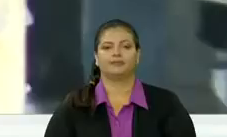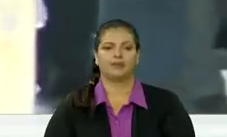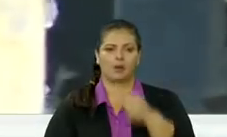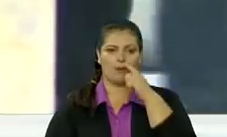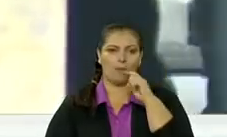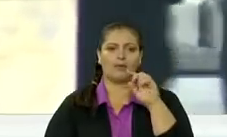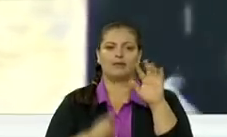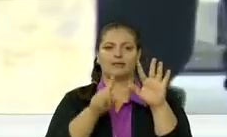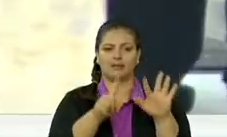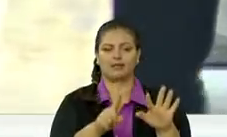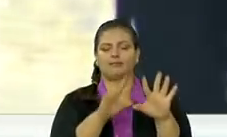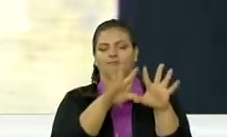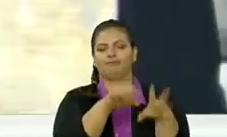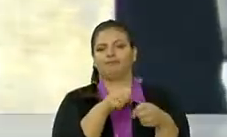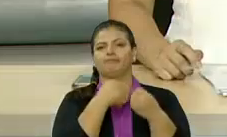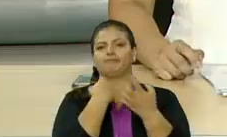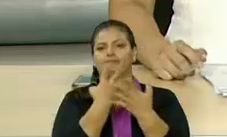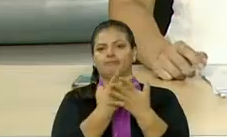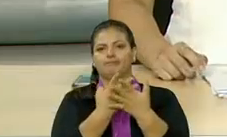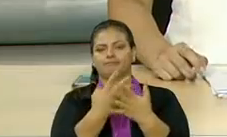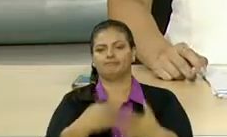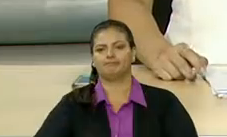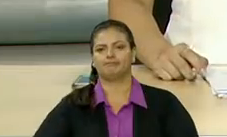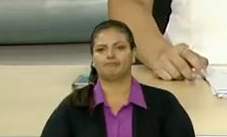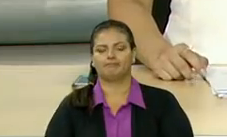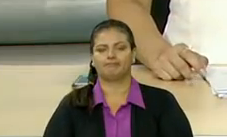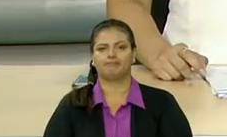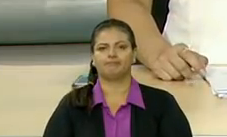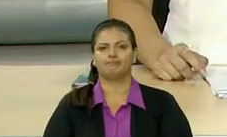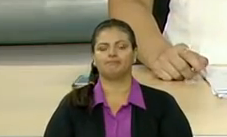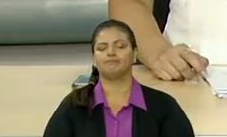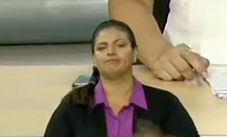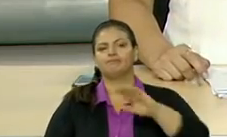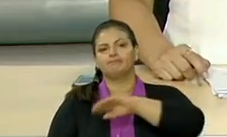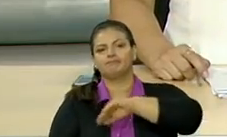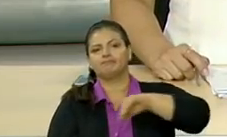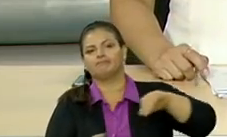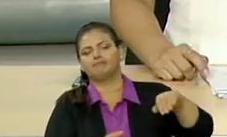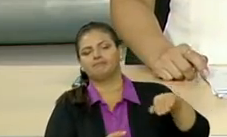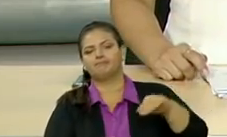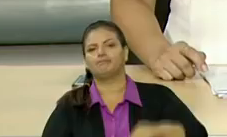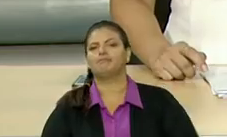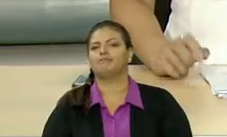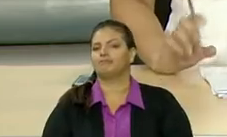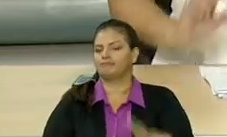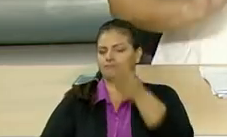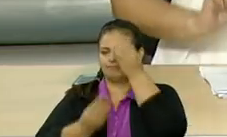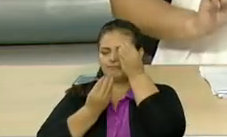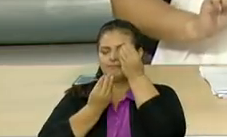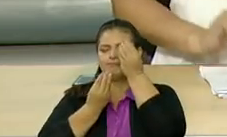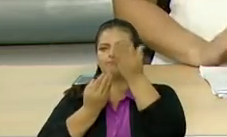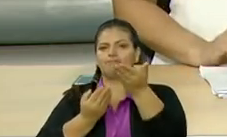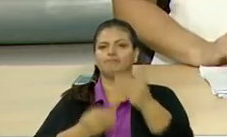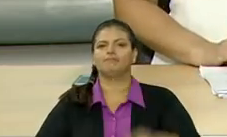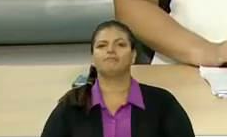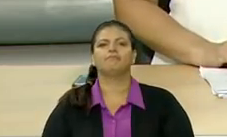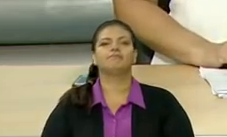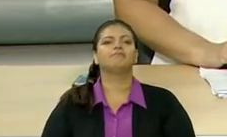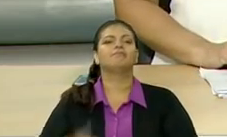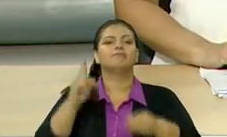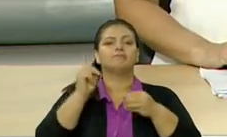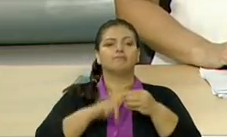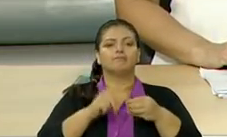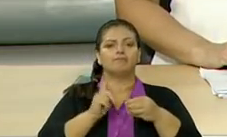informó Odette Camacho. Agentes policiales propinaron otro duro golpe a la delincuencia organizada en el sur de la